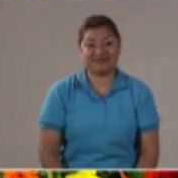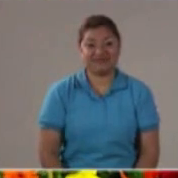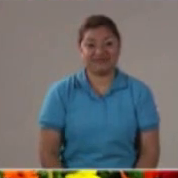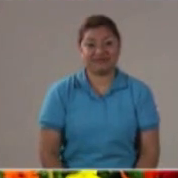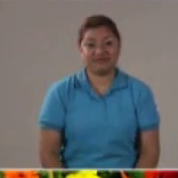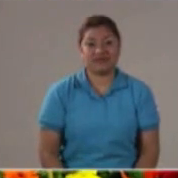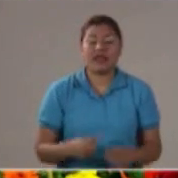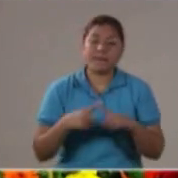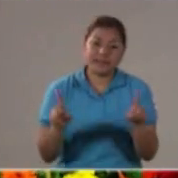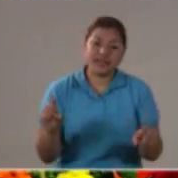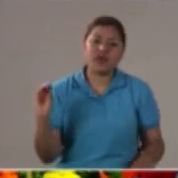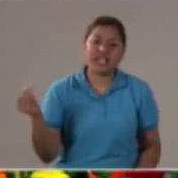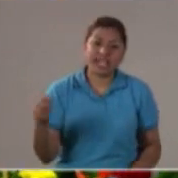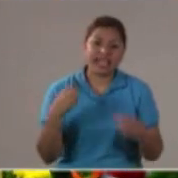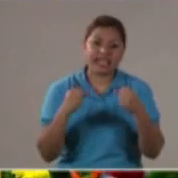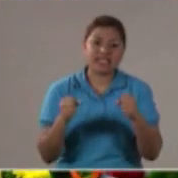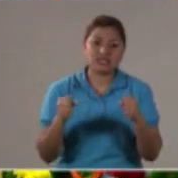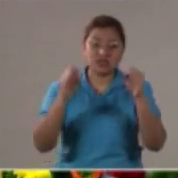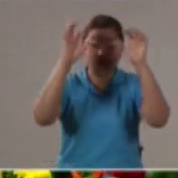¿Pero qué hizo el rocío?